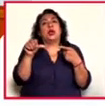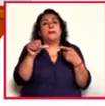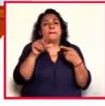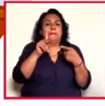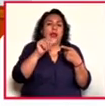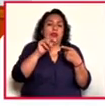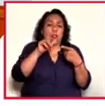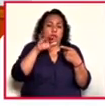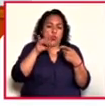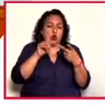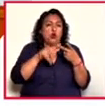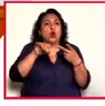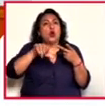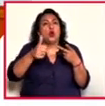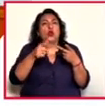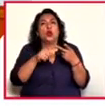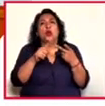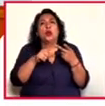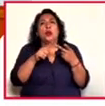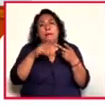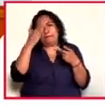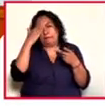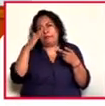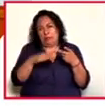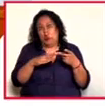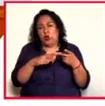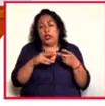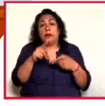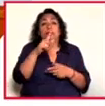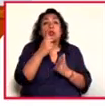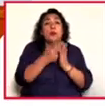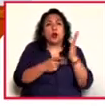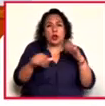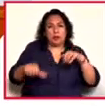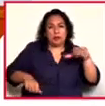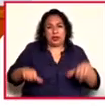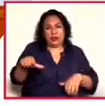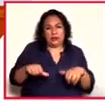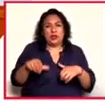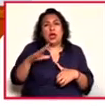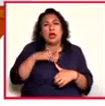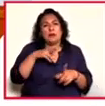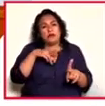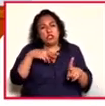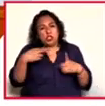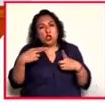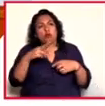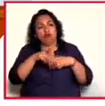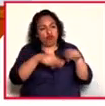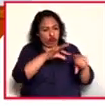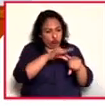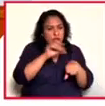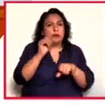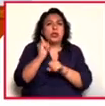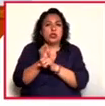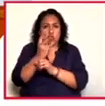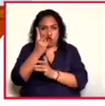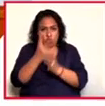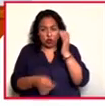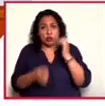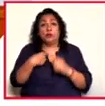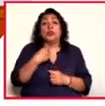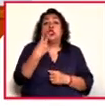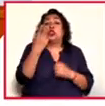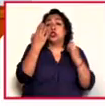otro que está orientado hacia la memoria. El programa de actividades contempla una perspectiva presencial y digital. Dos